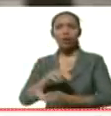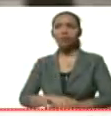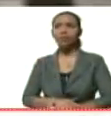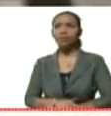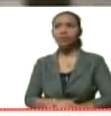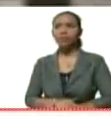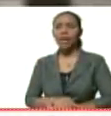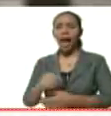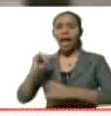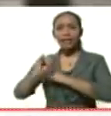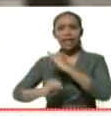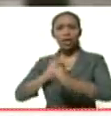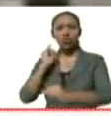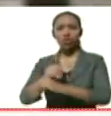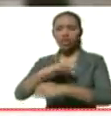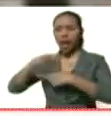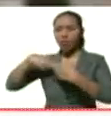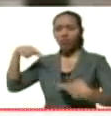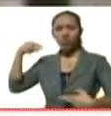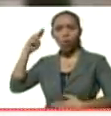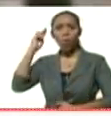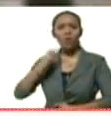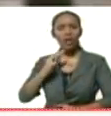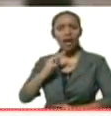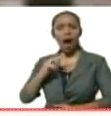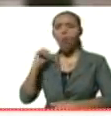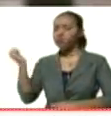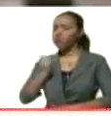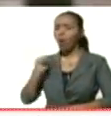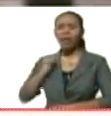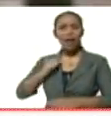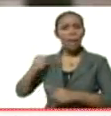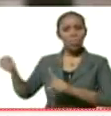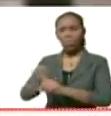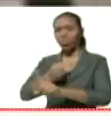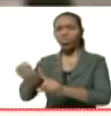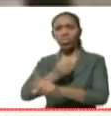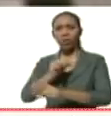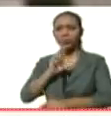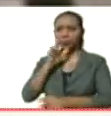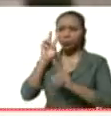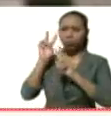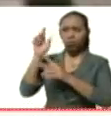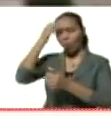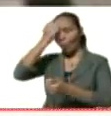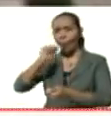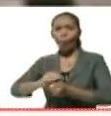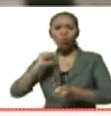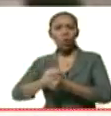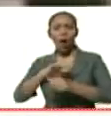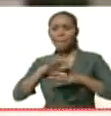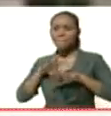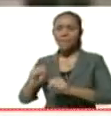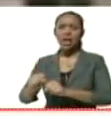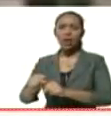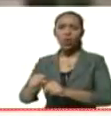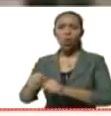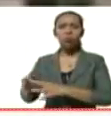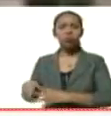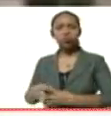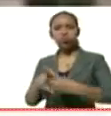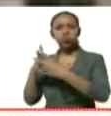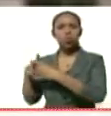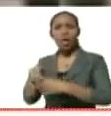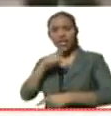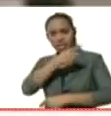e internacional de la revolución bolivariana a cualquier agresión extravagante, brutal del imperio norteamericano y